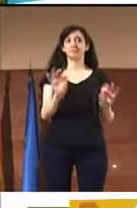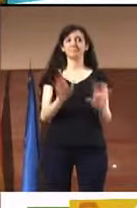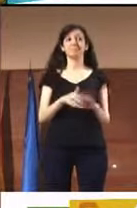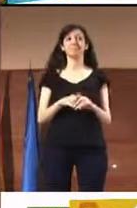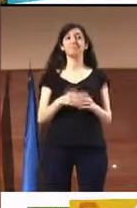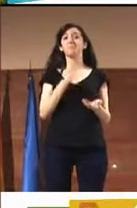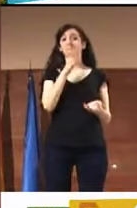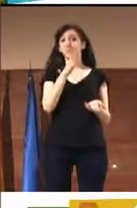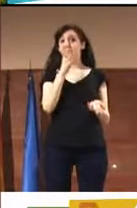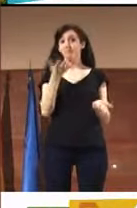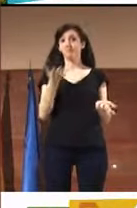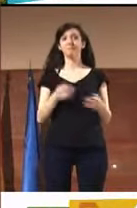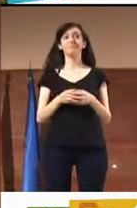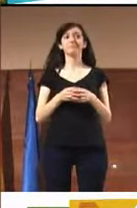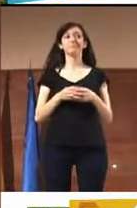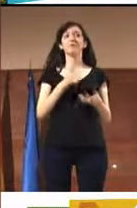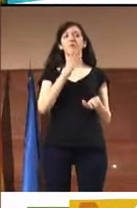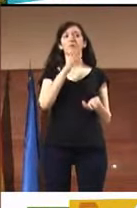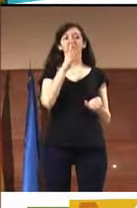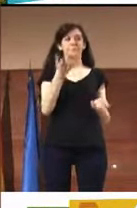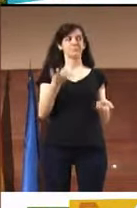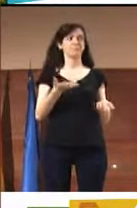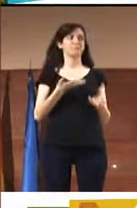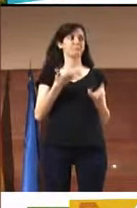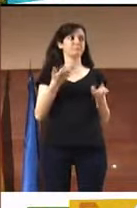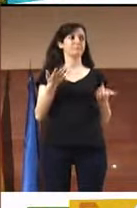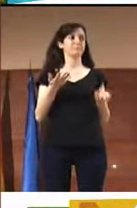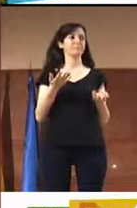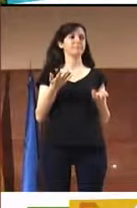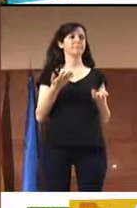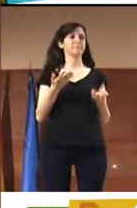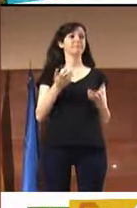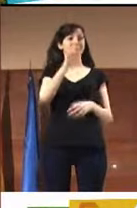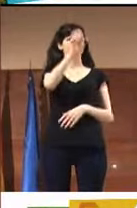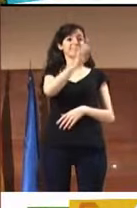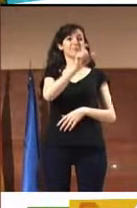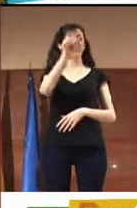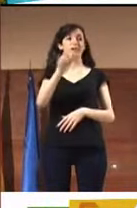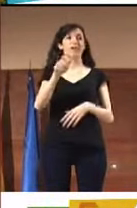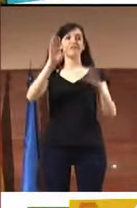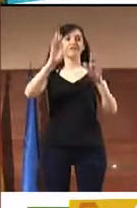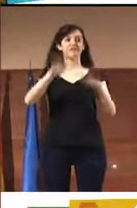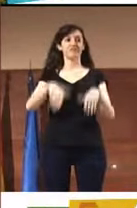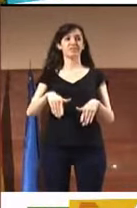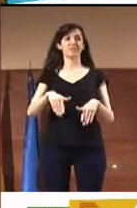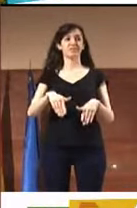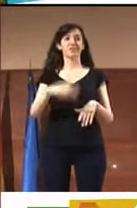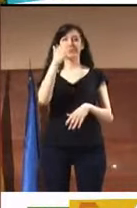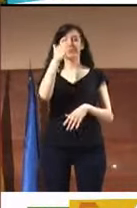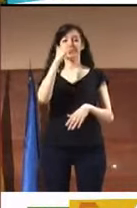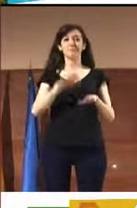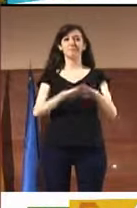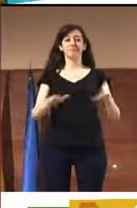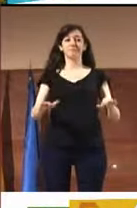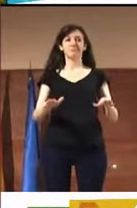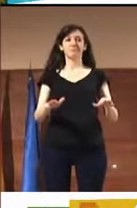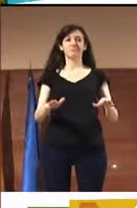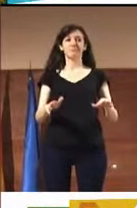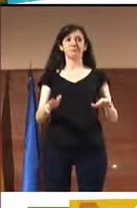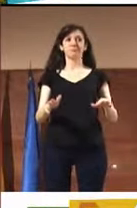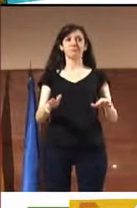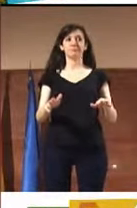qué? Pues bueno, al final, este tipo de personas se acaba subiendo al reposapiés que tiene y la vida de la silla